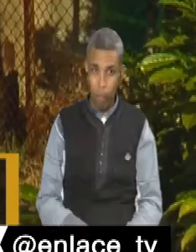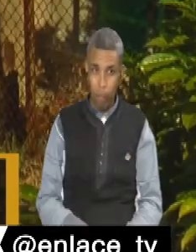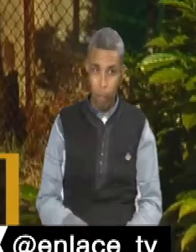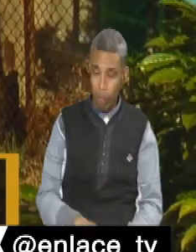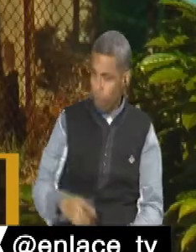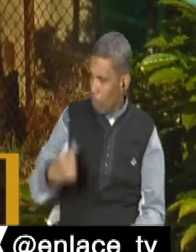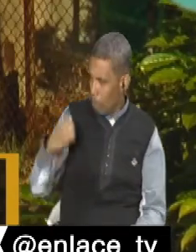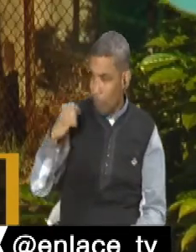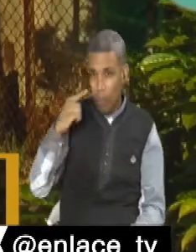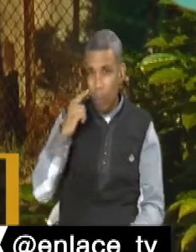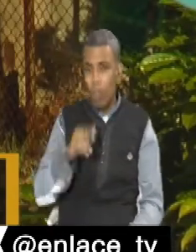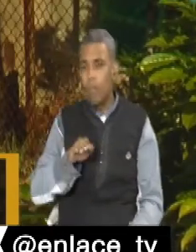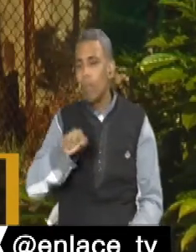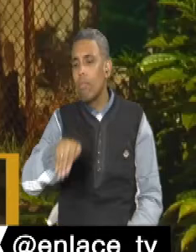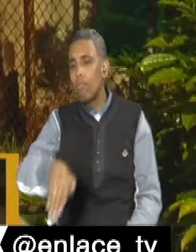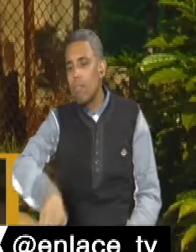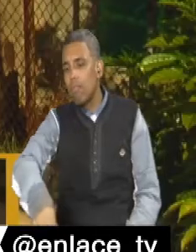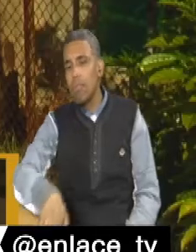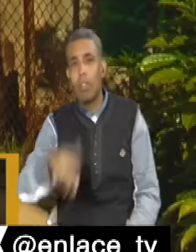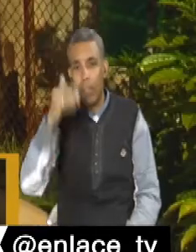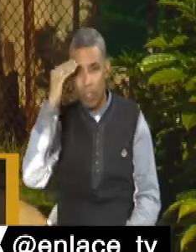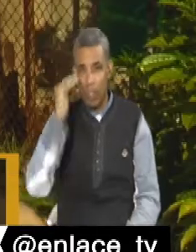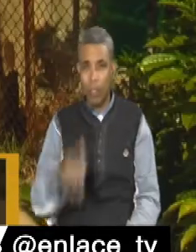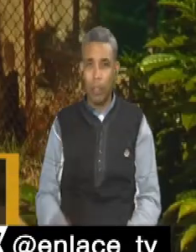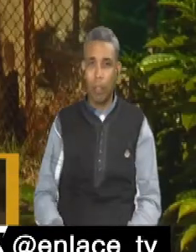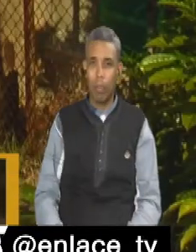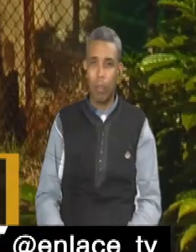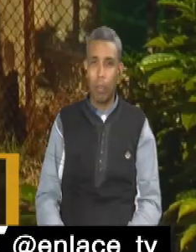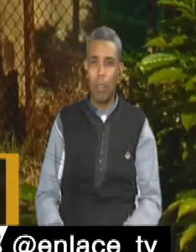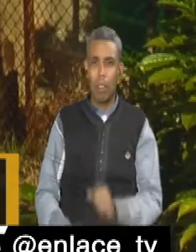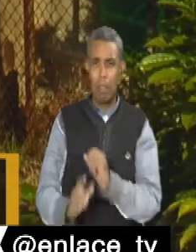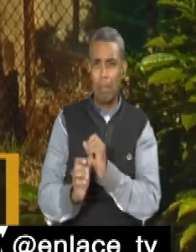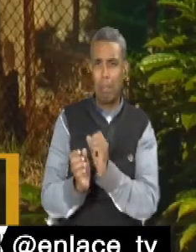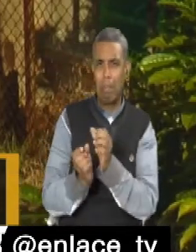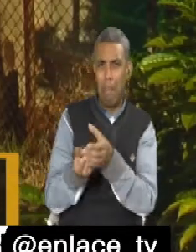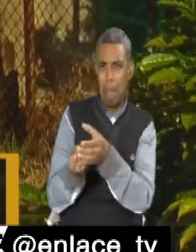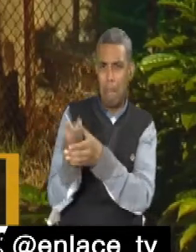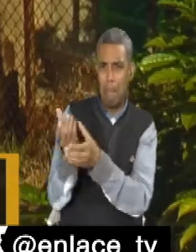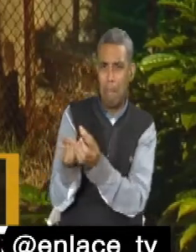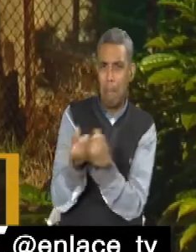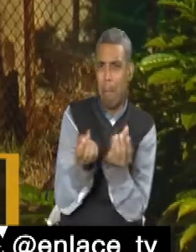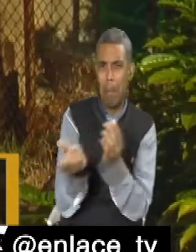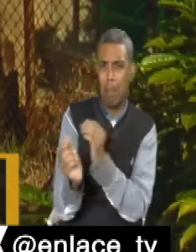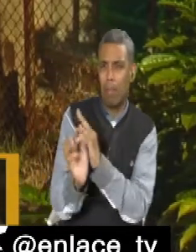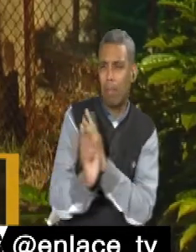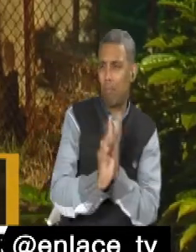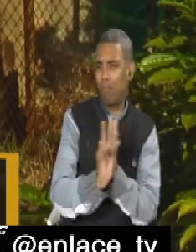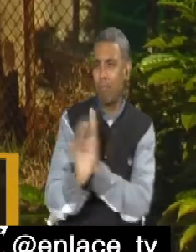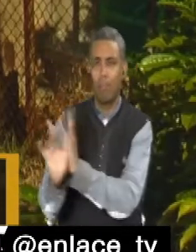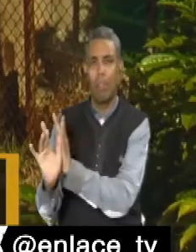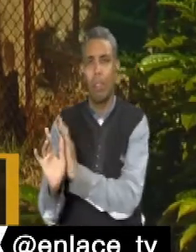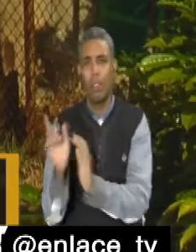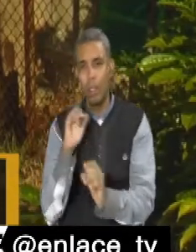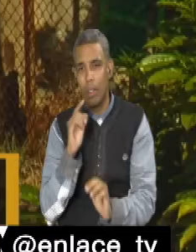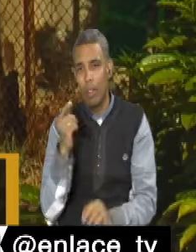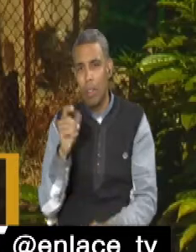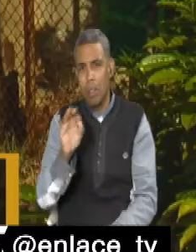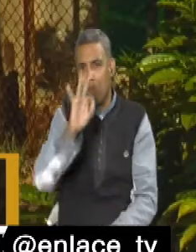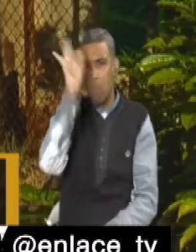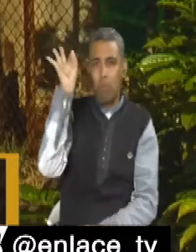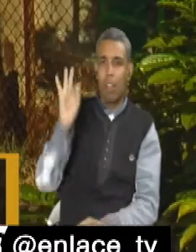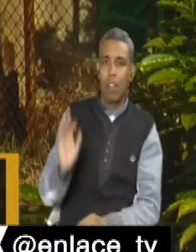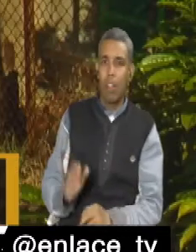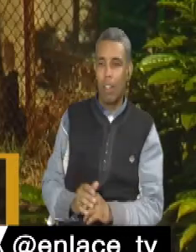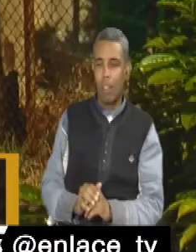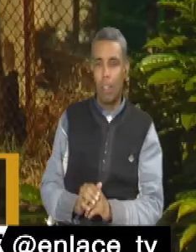de abajo, es una parte montada, es una parte que pues nunca ha tenido un buen manejo, ¿sí?